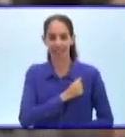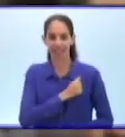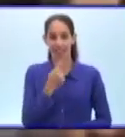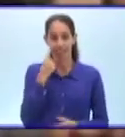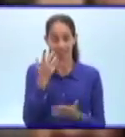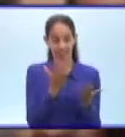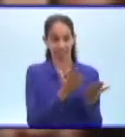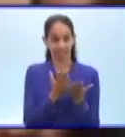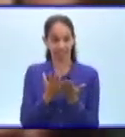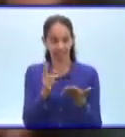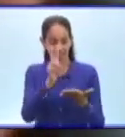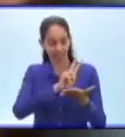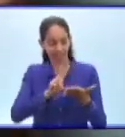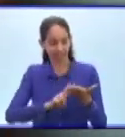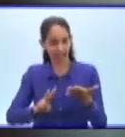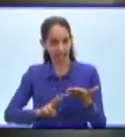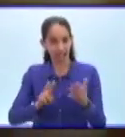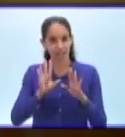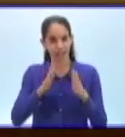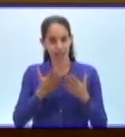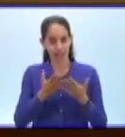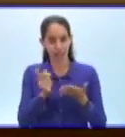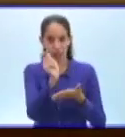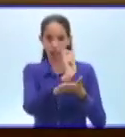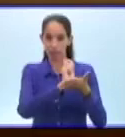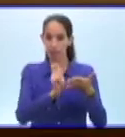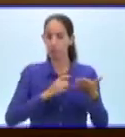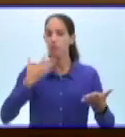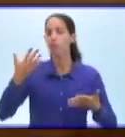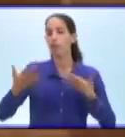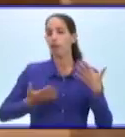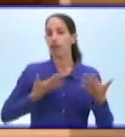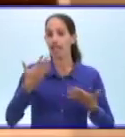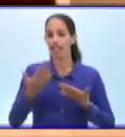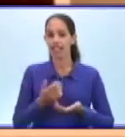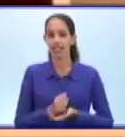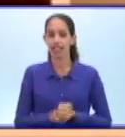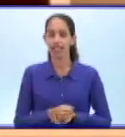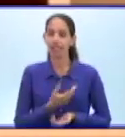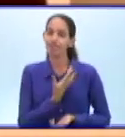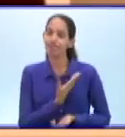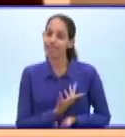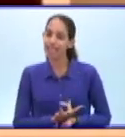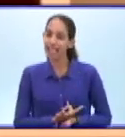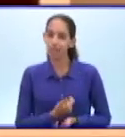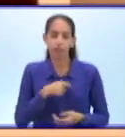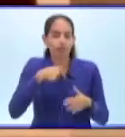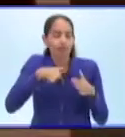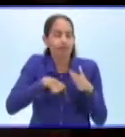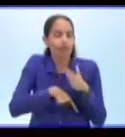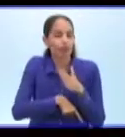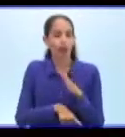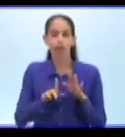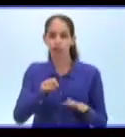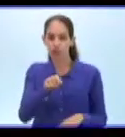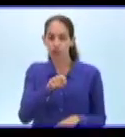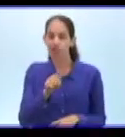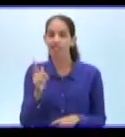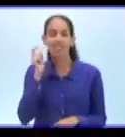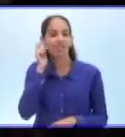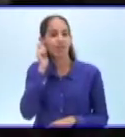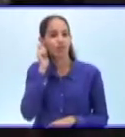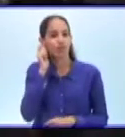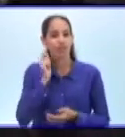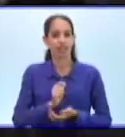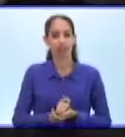algunos de los poemas escritos por él para ella, para entender que una vez sintió algo tan profundo capaz de estremecer a cualquiera, o las cartas